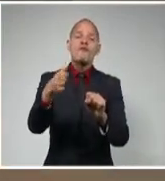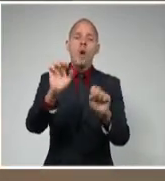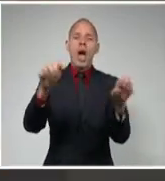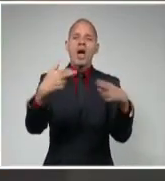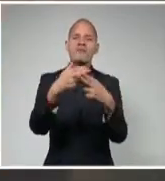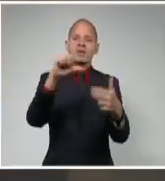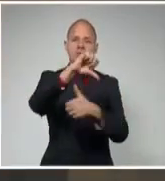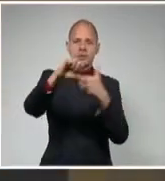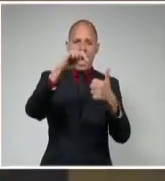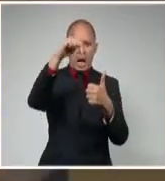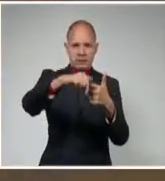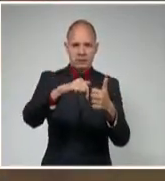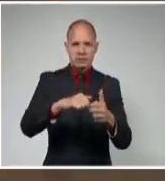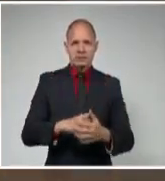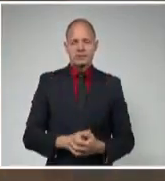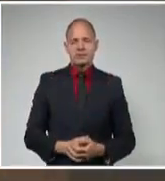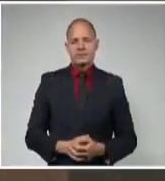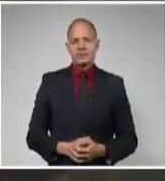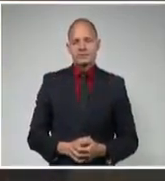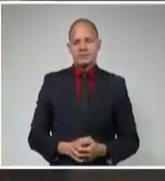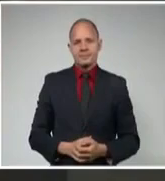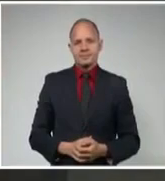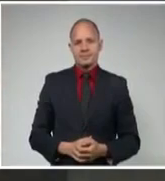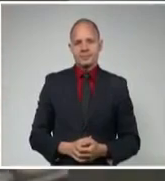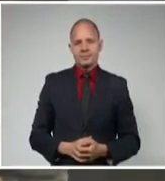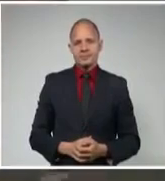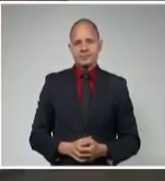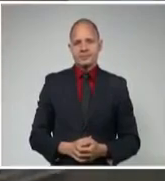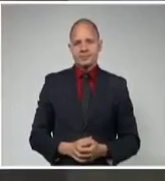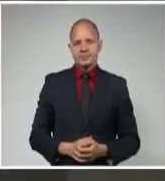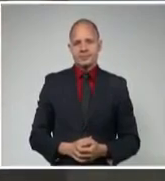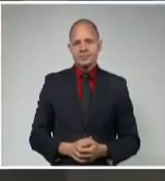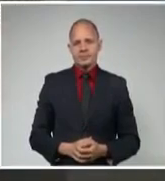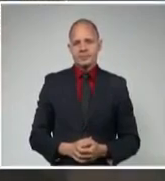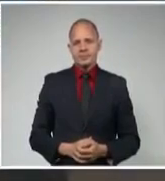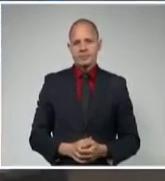del próximo año. Giselle Filiu Téllez, Sistema Informativo de la Televisión Cubana.